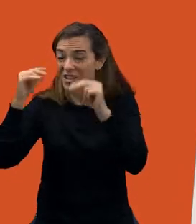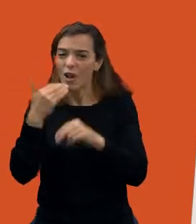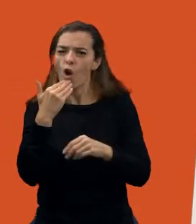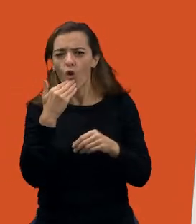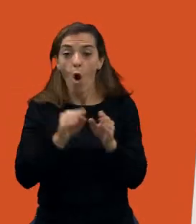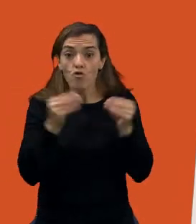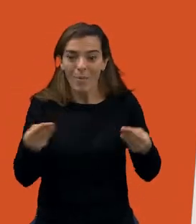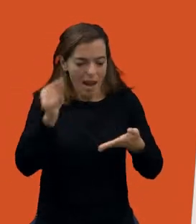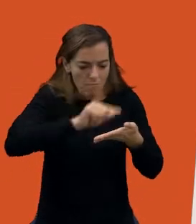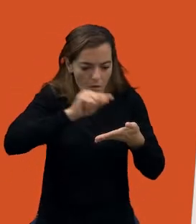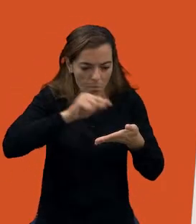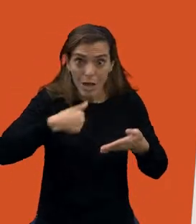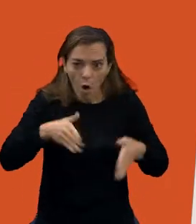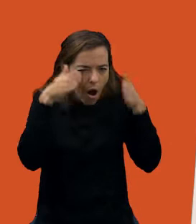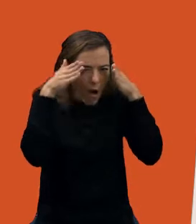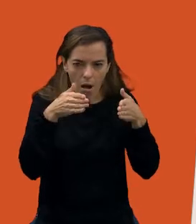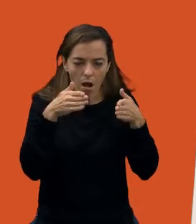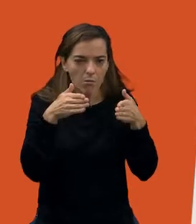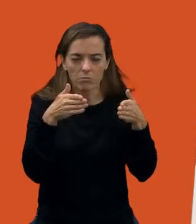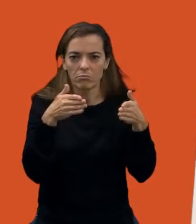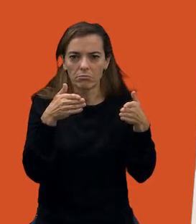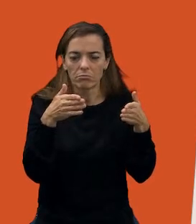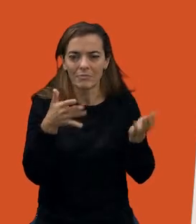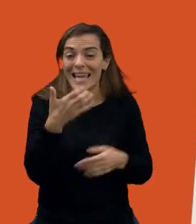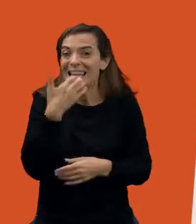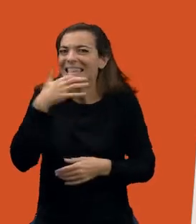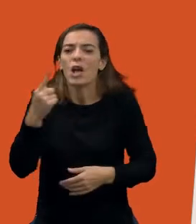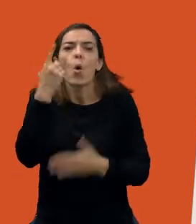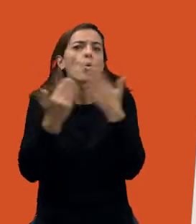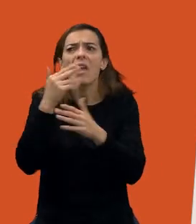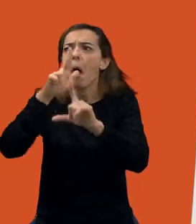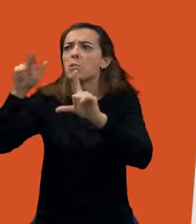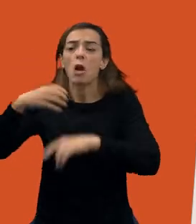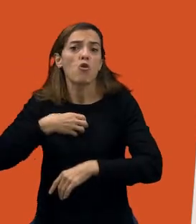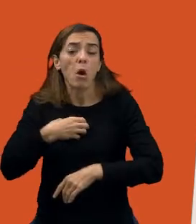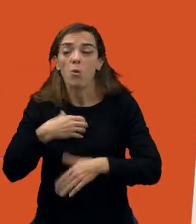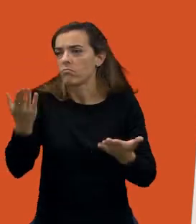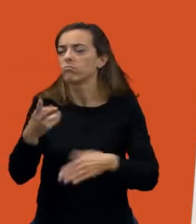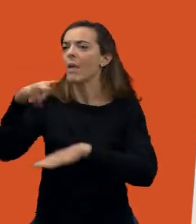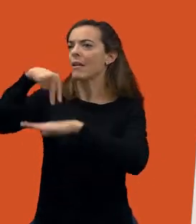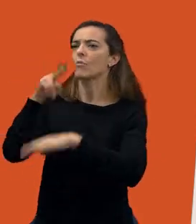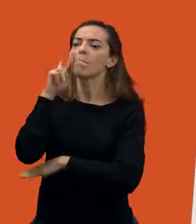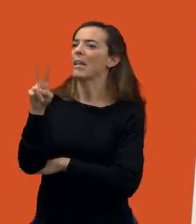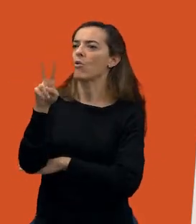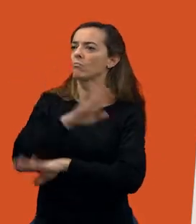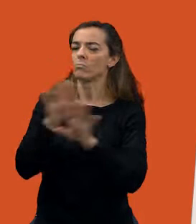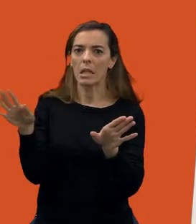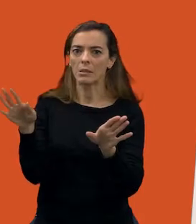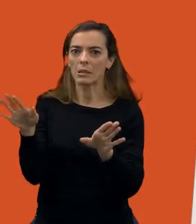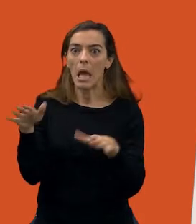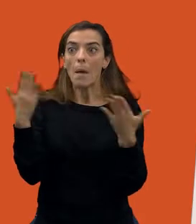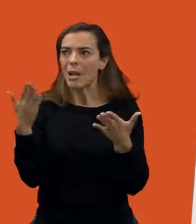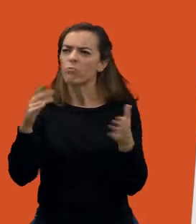termino es como si estuviera escribiendo una novela y estuviera hiperconcentrado, no soy capaz de... Y si por lo que sea un día no puedo pintar, me quedo